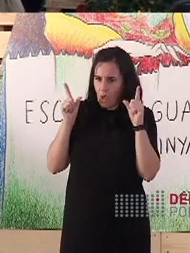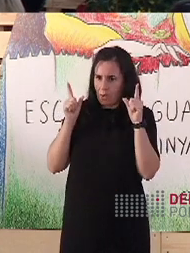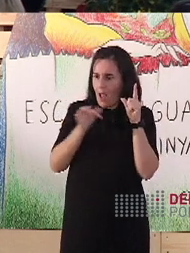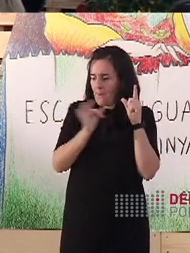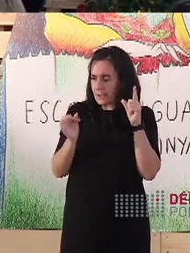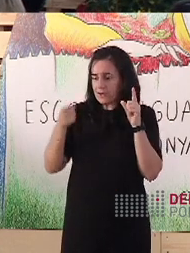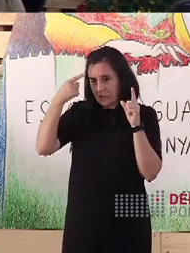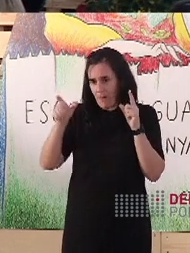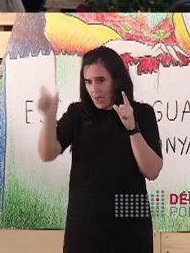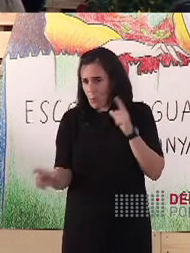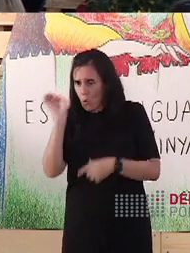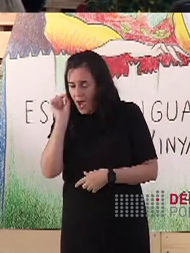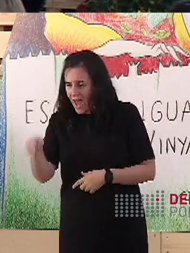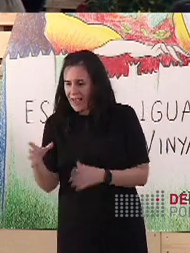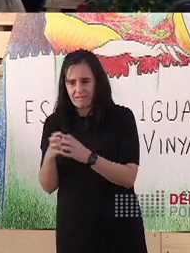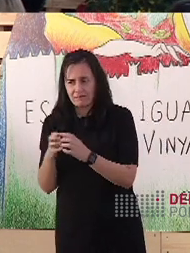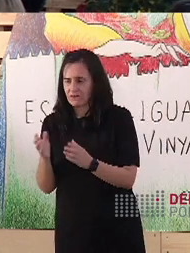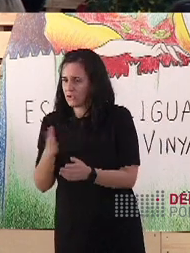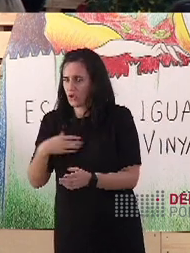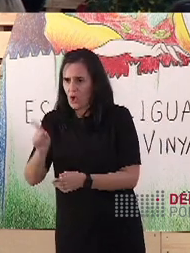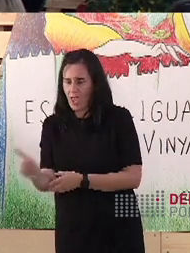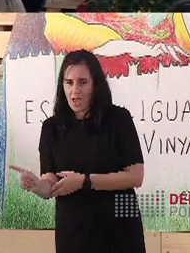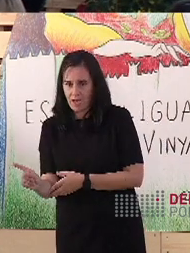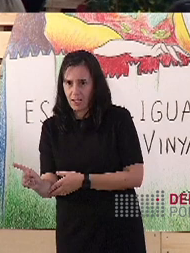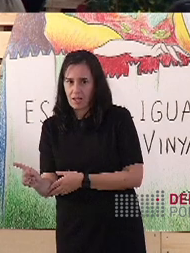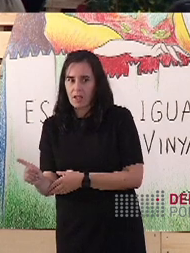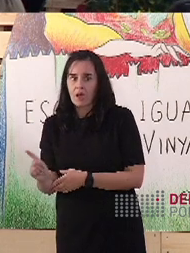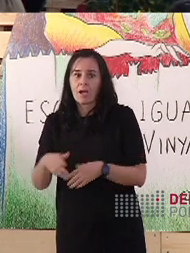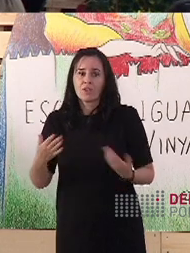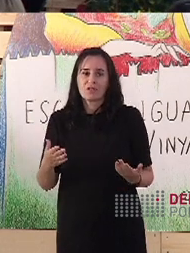quiere estar ahí, y sin embargo parece que hay una desconexión, ¿no?